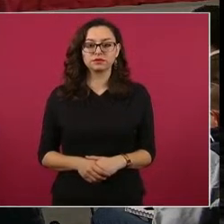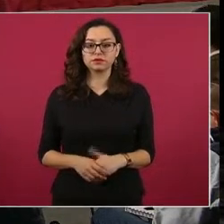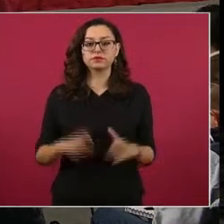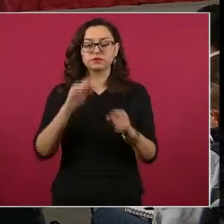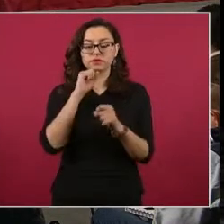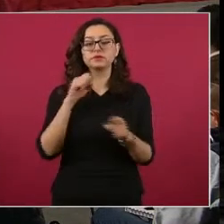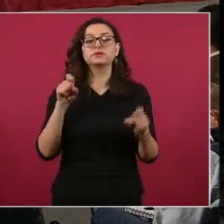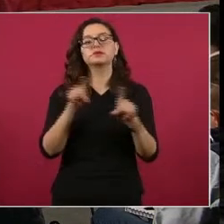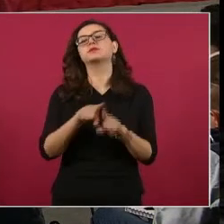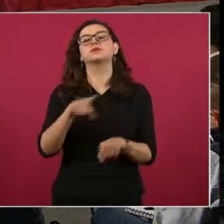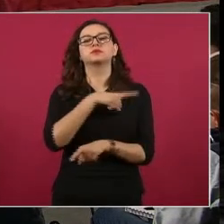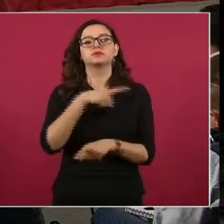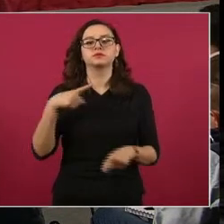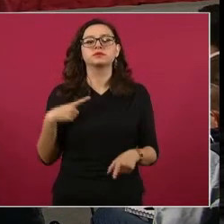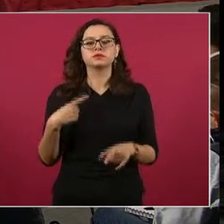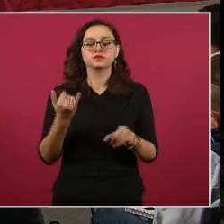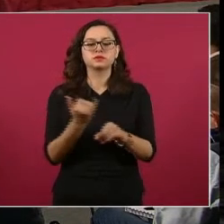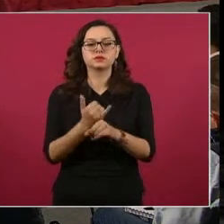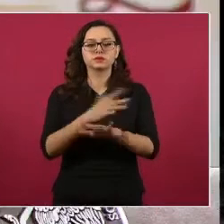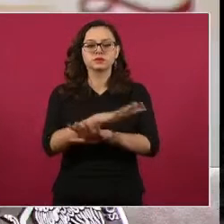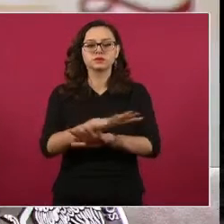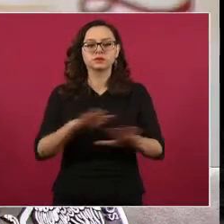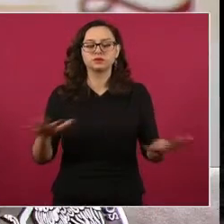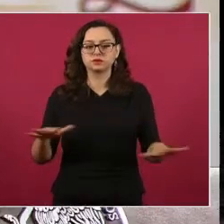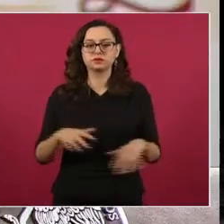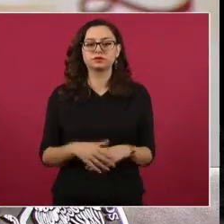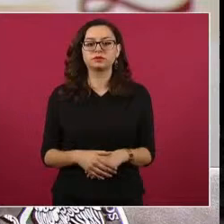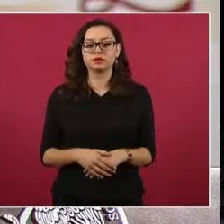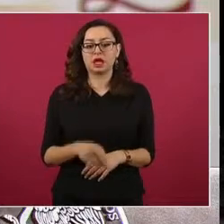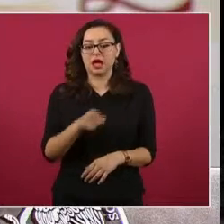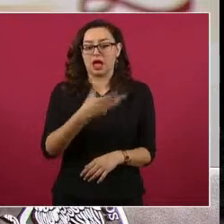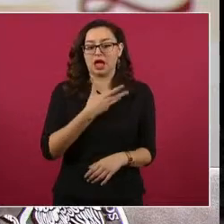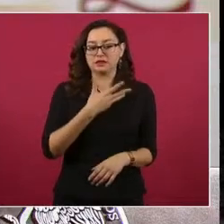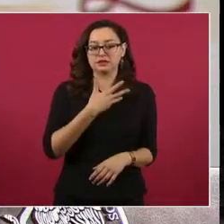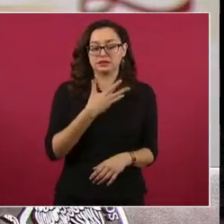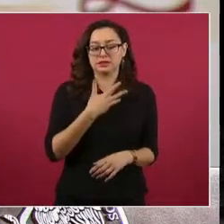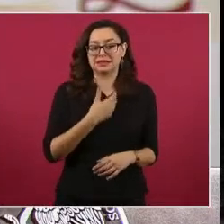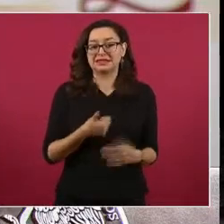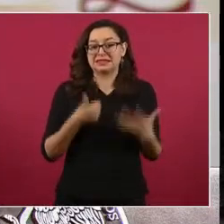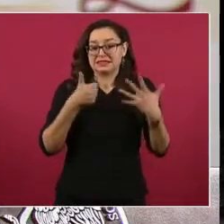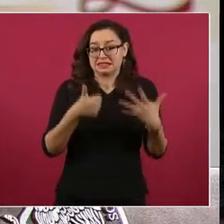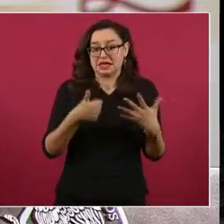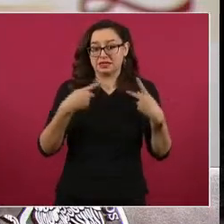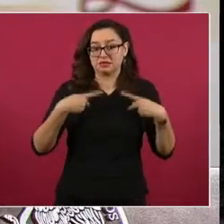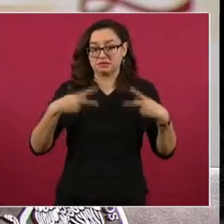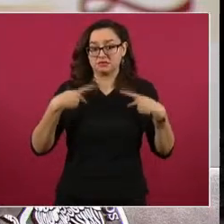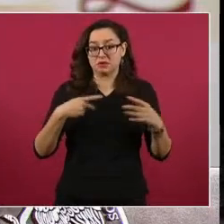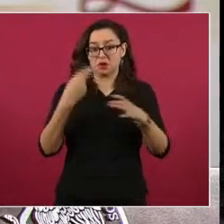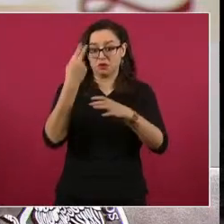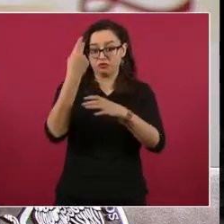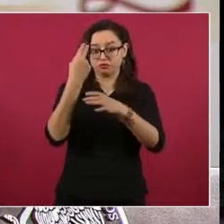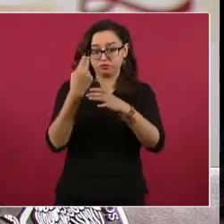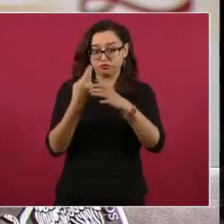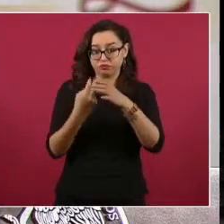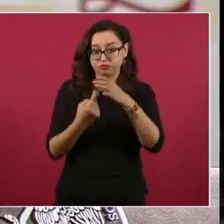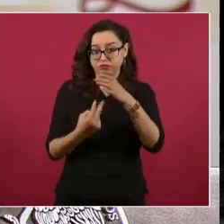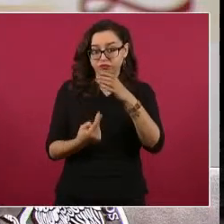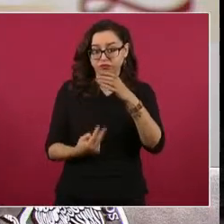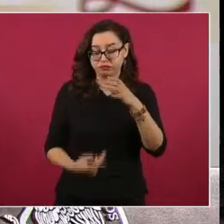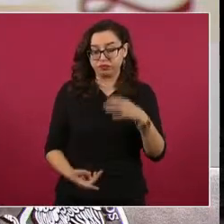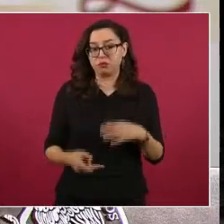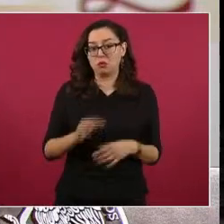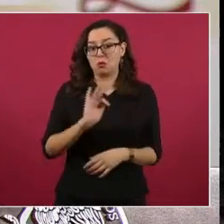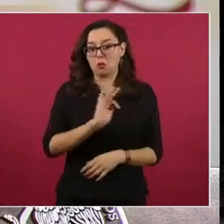día de ayer tenemos en el área a 6 buzos de fuerzas especiales que se están por integrarse en el